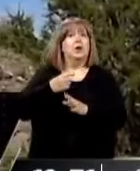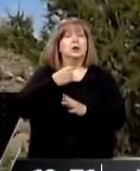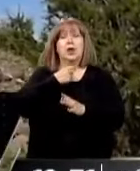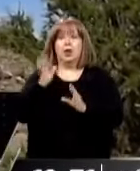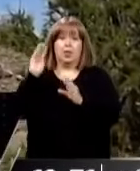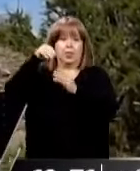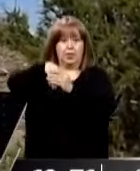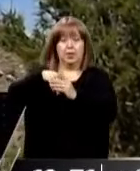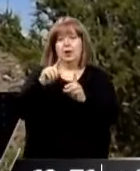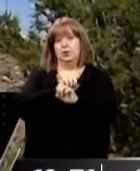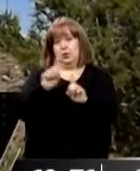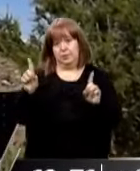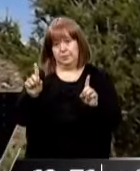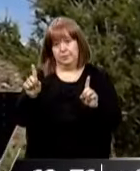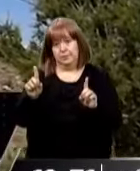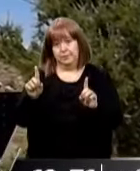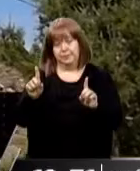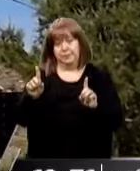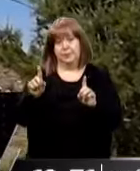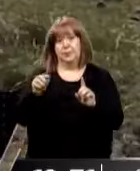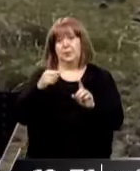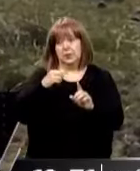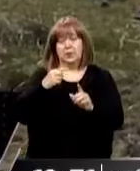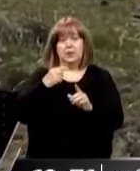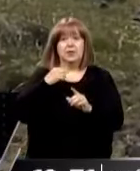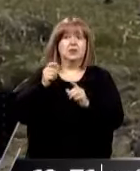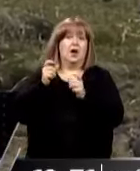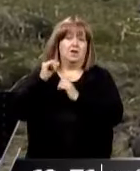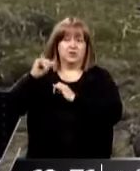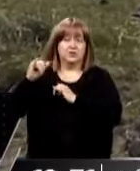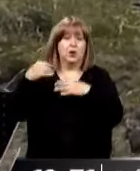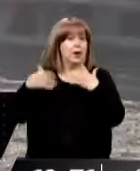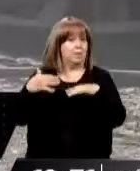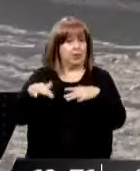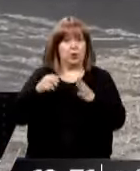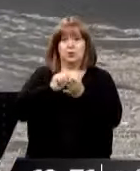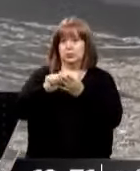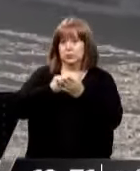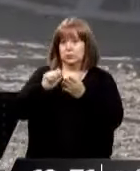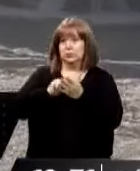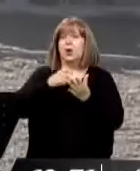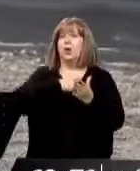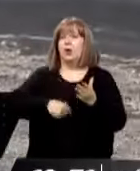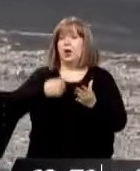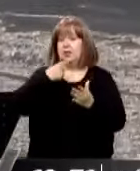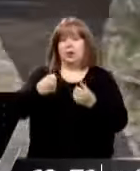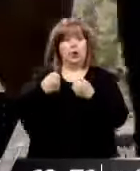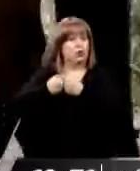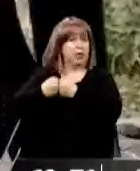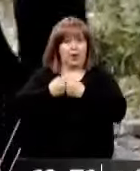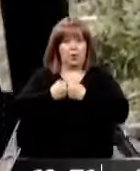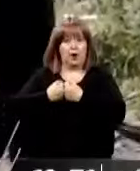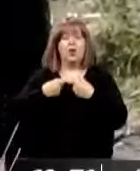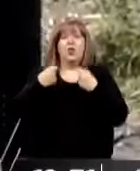Mendoza. Palabras más, palabras menos, pero es el concepto, el espíritu de lo que ha dicho el gobernador, tensando